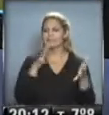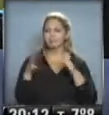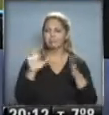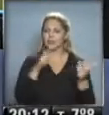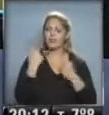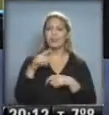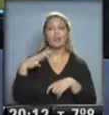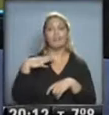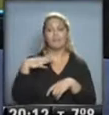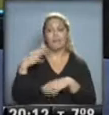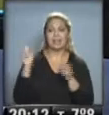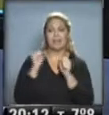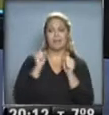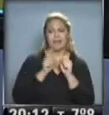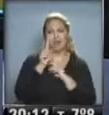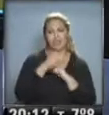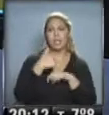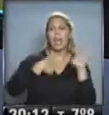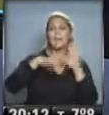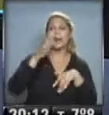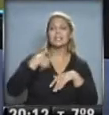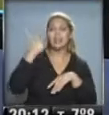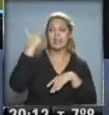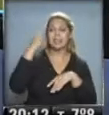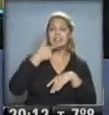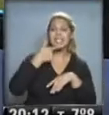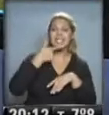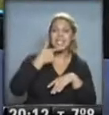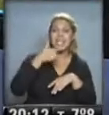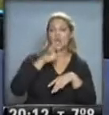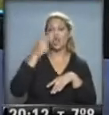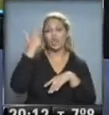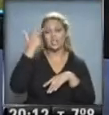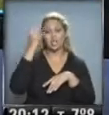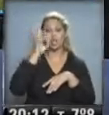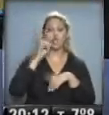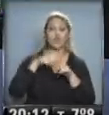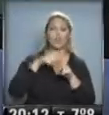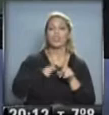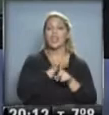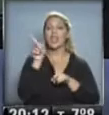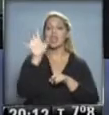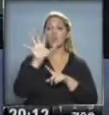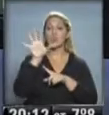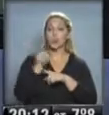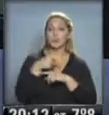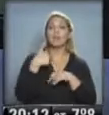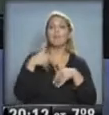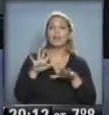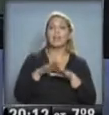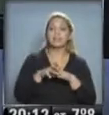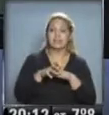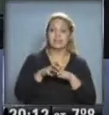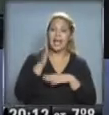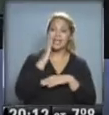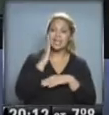todavía no llega el frío al norte argentino. Allí las máximas rondarán los 17 a 18 grados. Y en el norte del litoral, la probabilidad